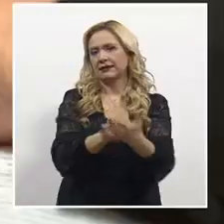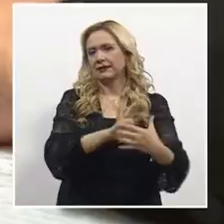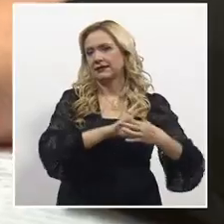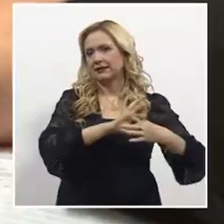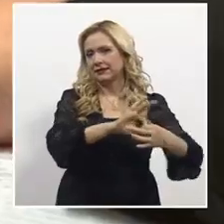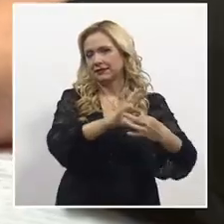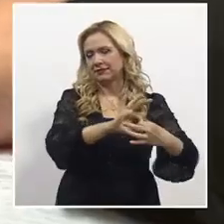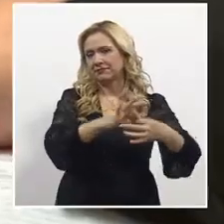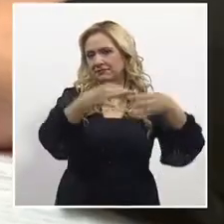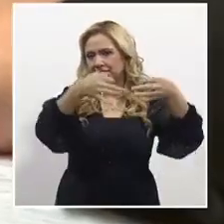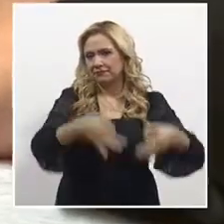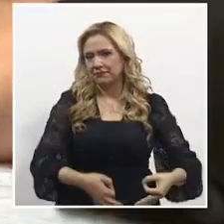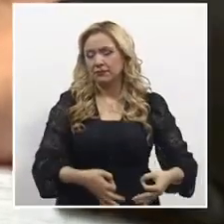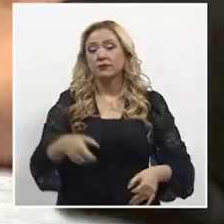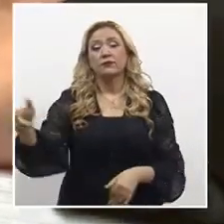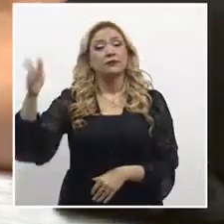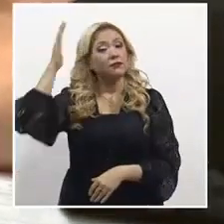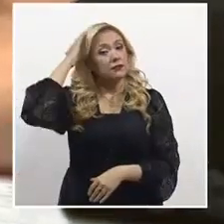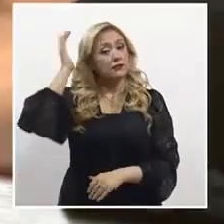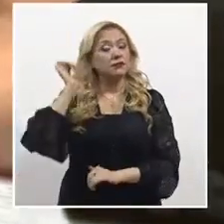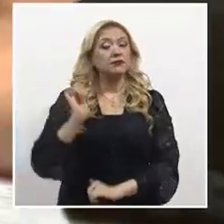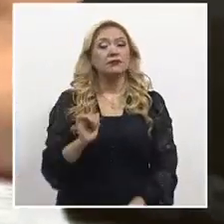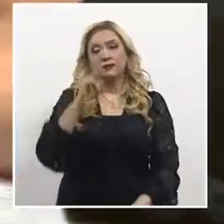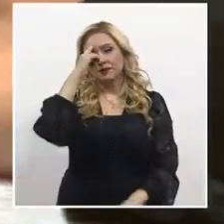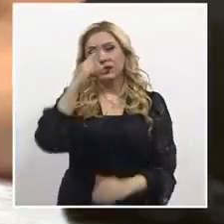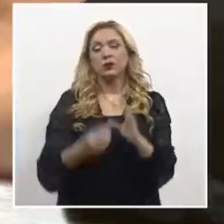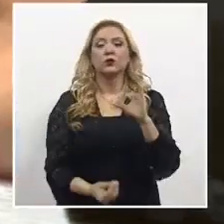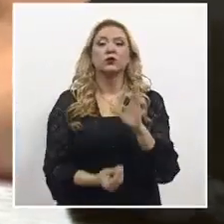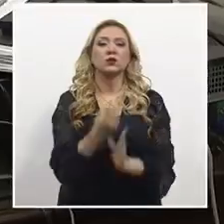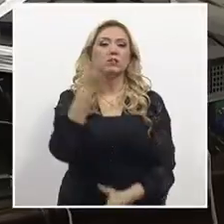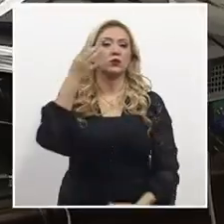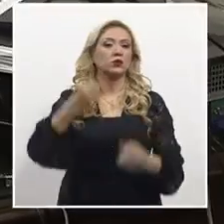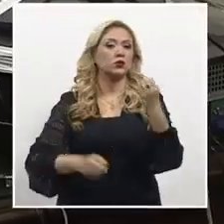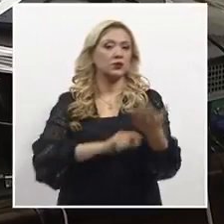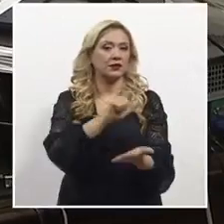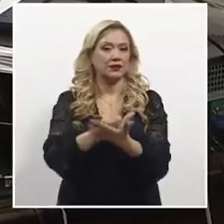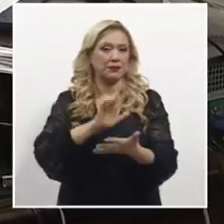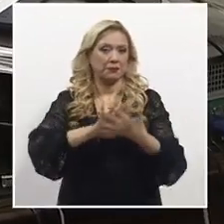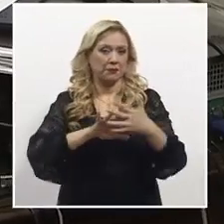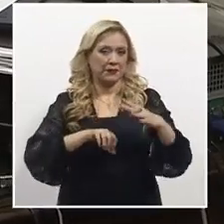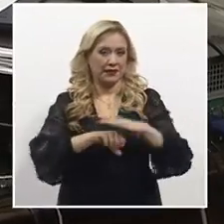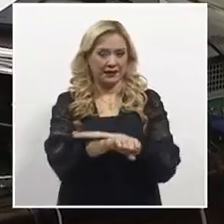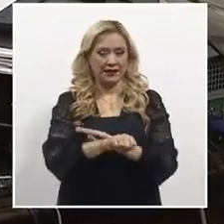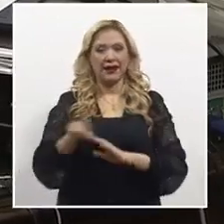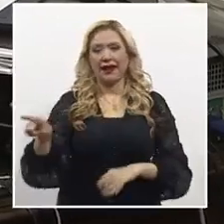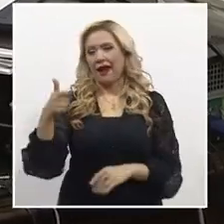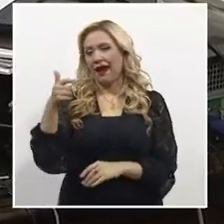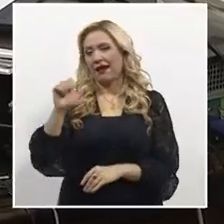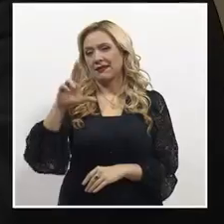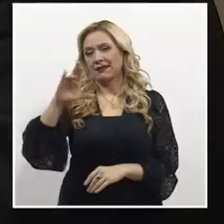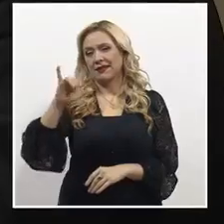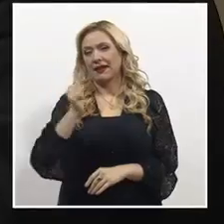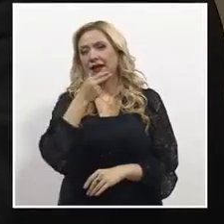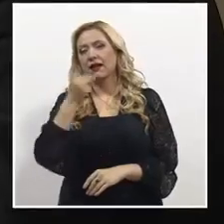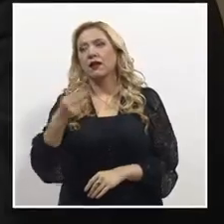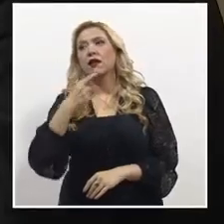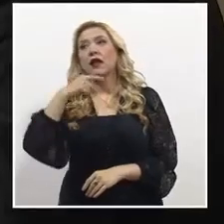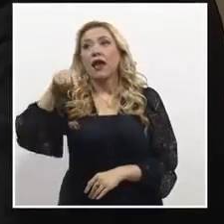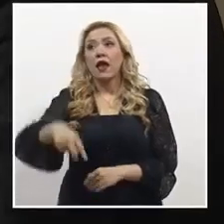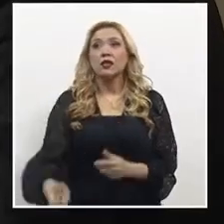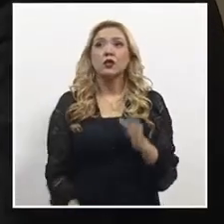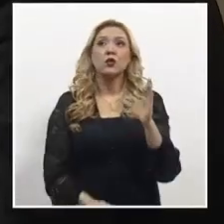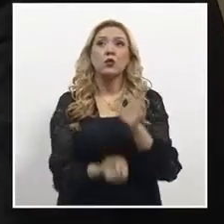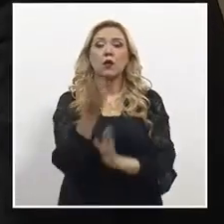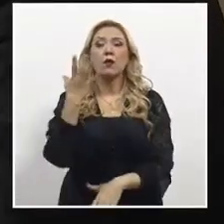Por su parte, el titular de la Unidad para la Consolidación del Sistema de Justicia Penal, Antonio González García, indicó que este centro es el